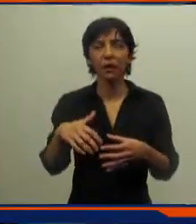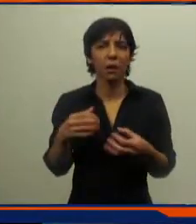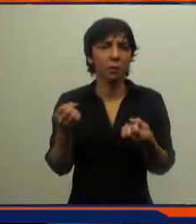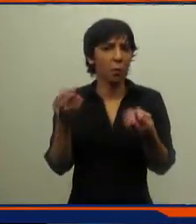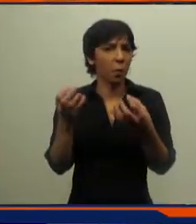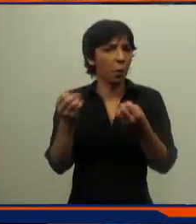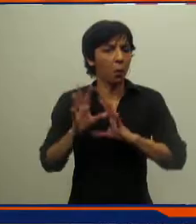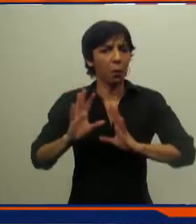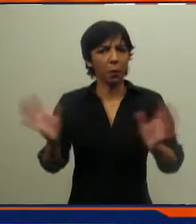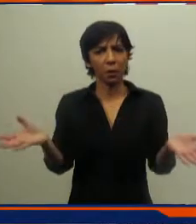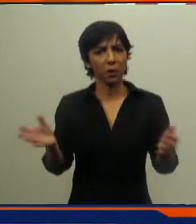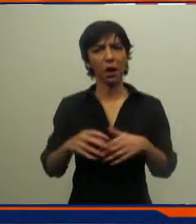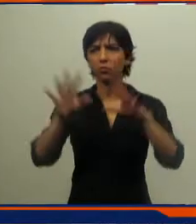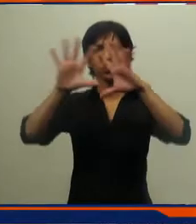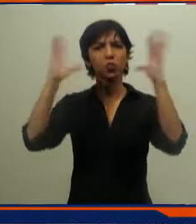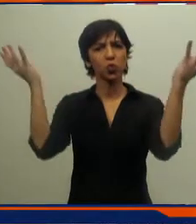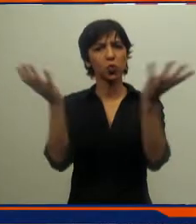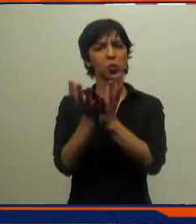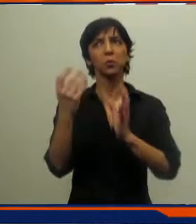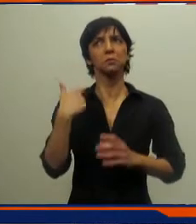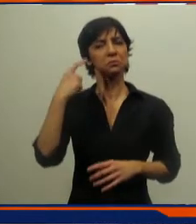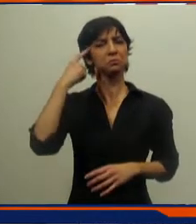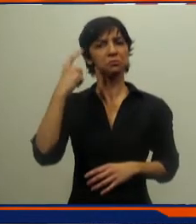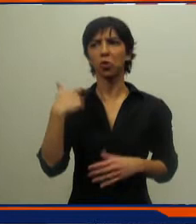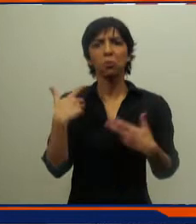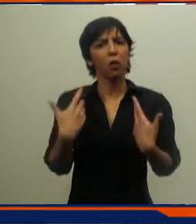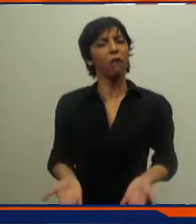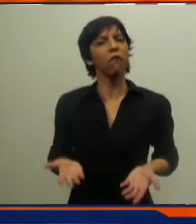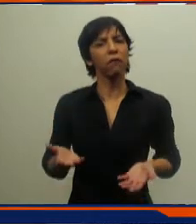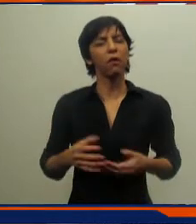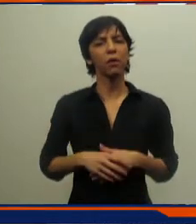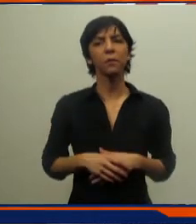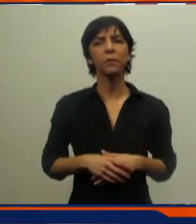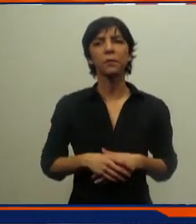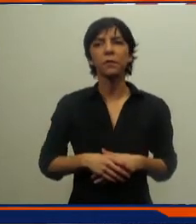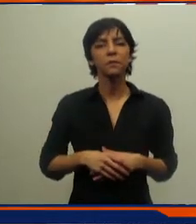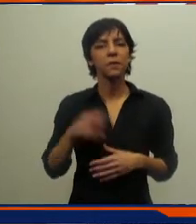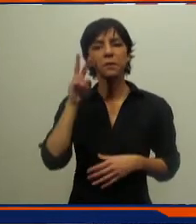excelente. En líneas generales yo me quedé muy conforme porque otra vez